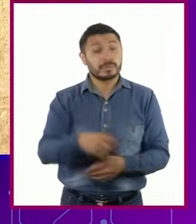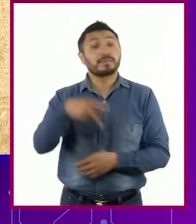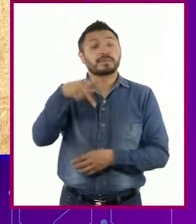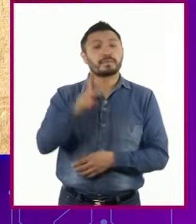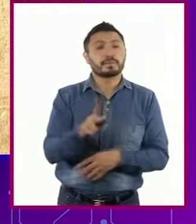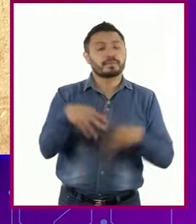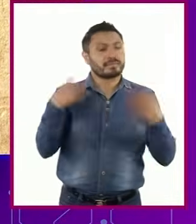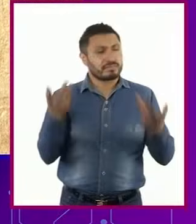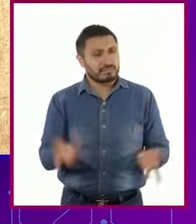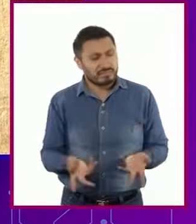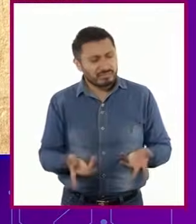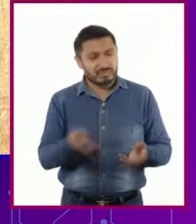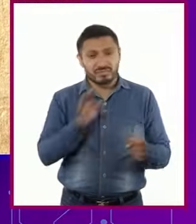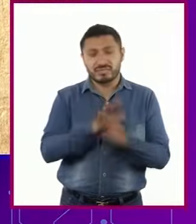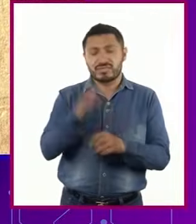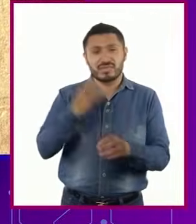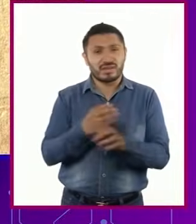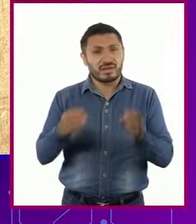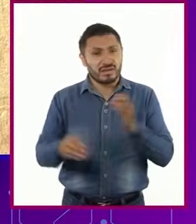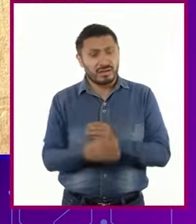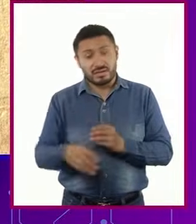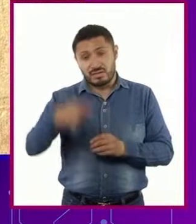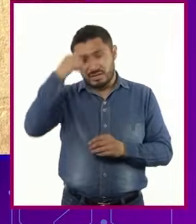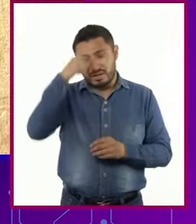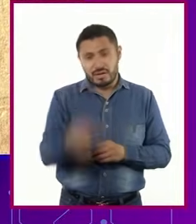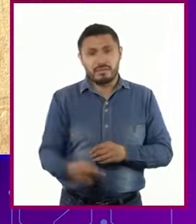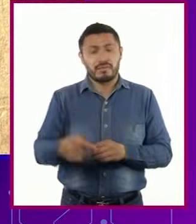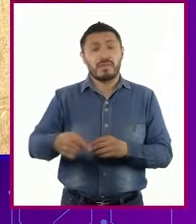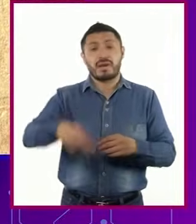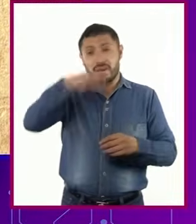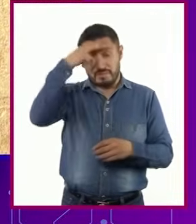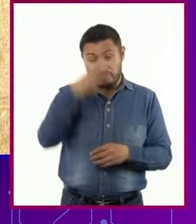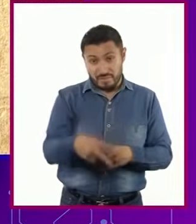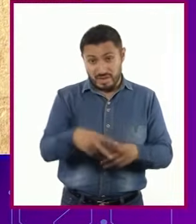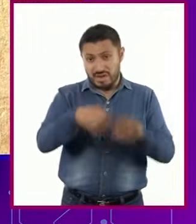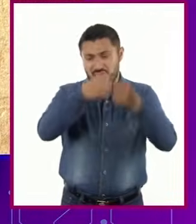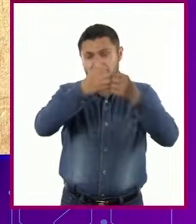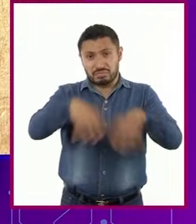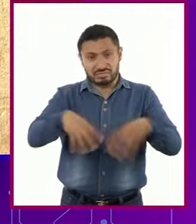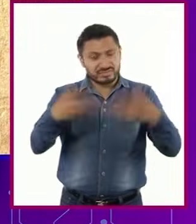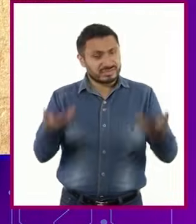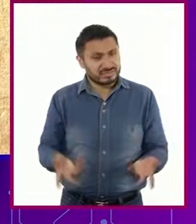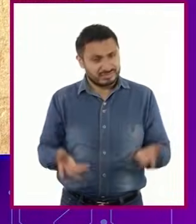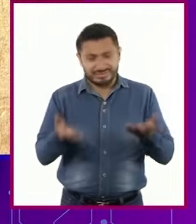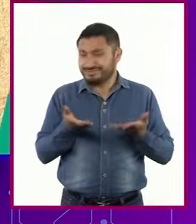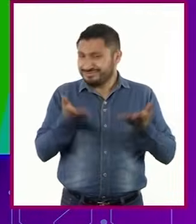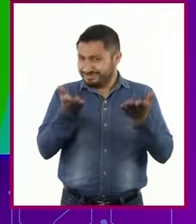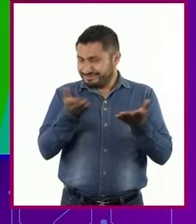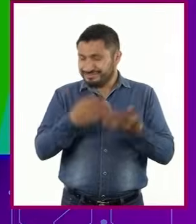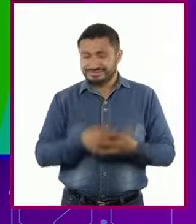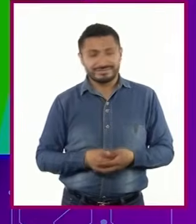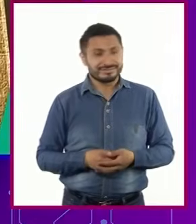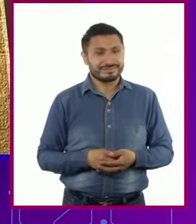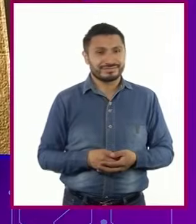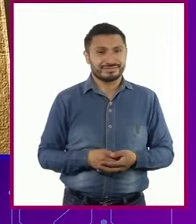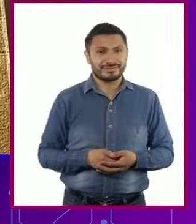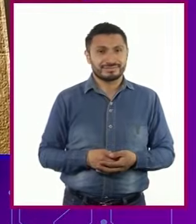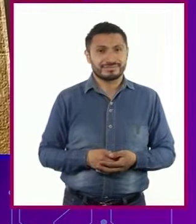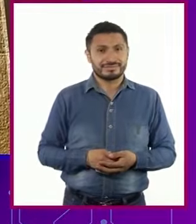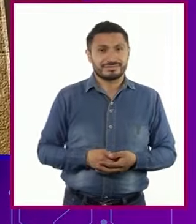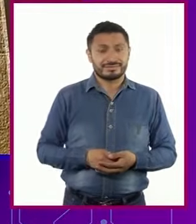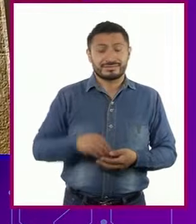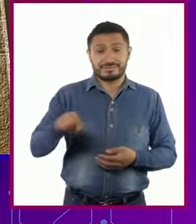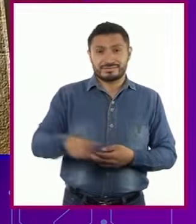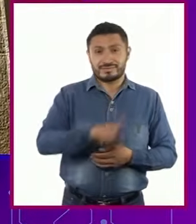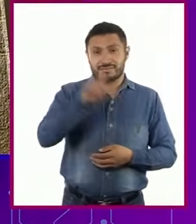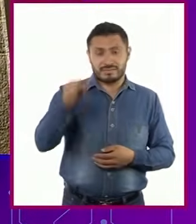Pero, ¿qué factores propiciaron la caída de México Tenochtitlan? Acompáñame a conocerlos. Luego